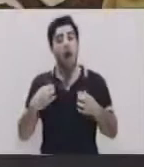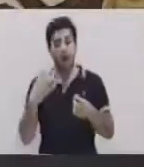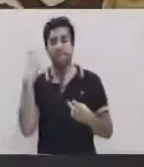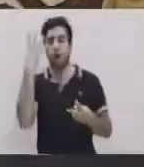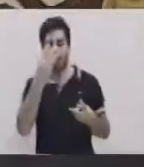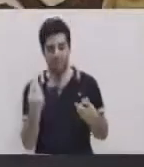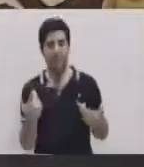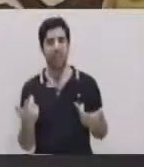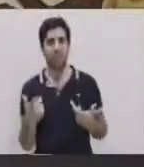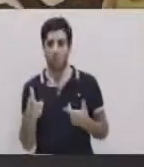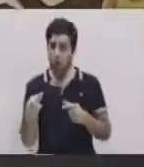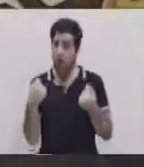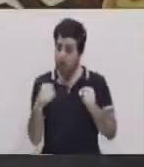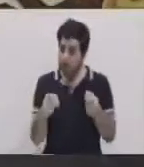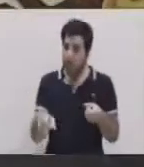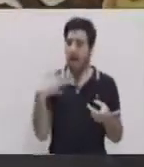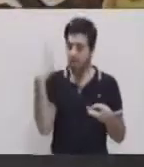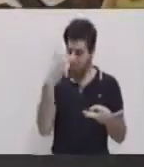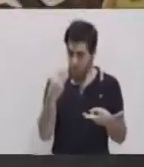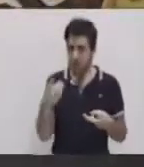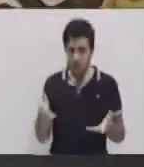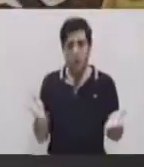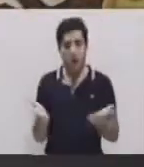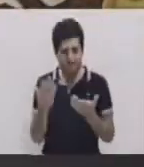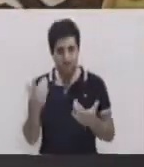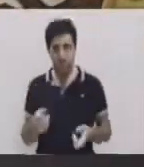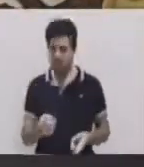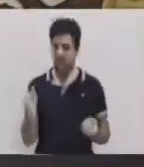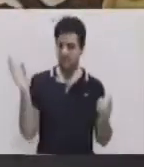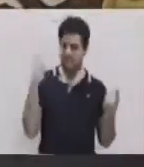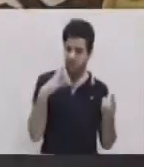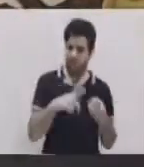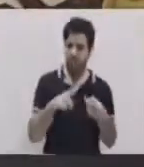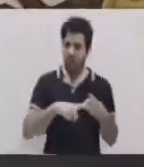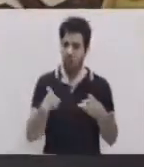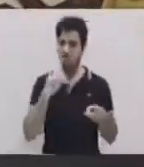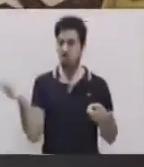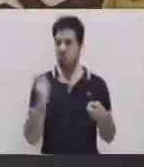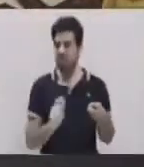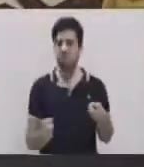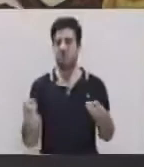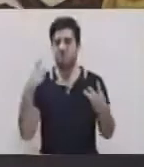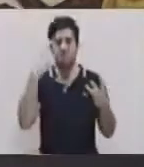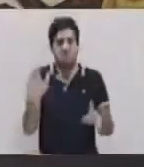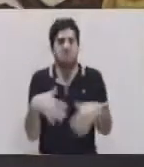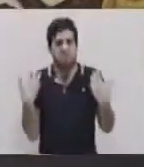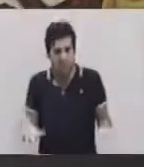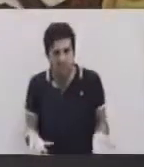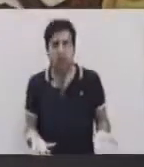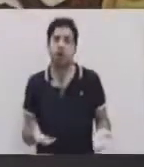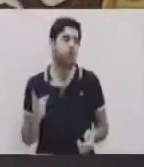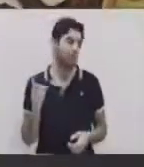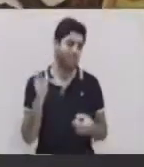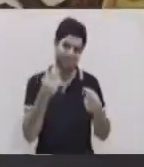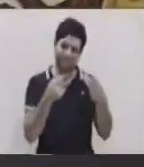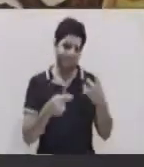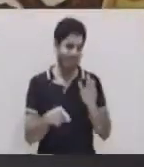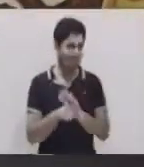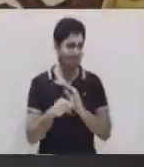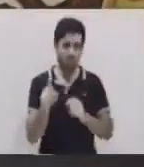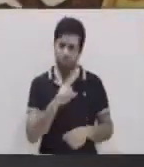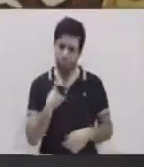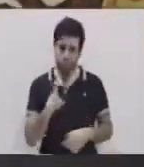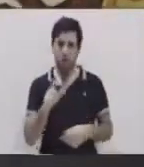manera mucho más segura y que puedan ser hombres y mujeres exitosos, ¿verdad? Entonces, ¿esto qué es lo que va a